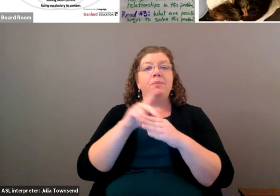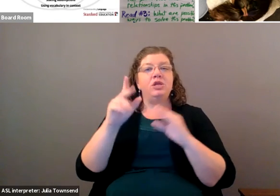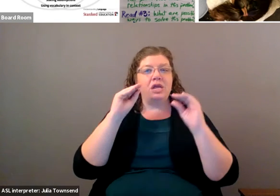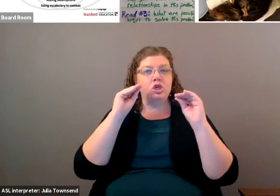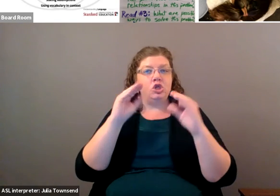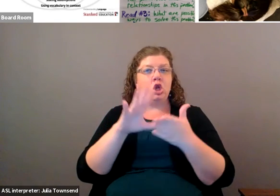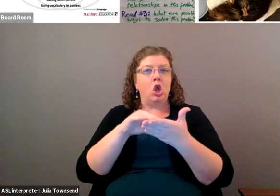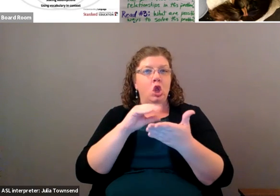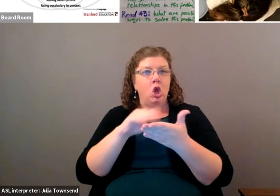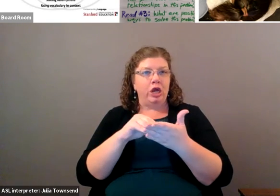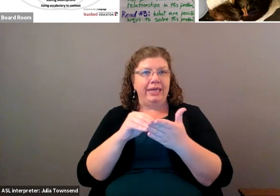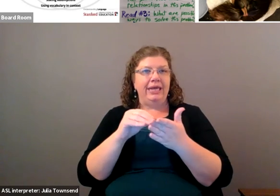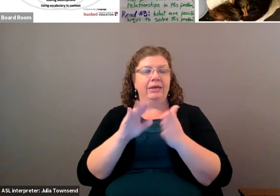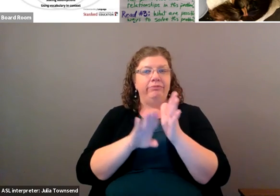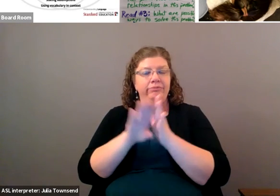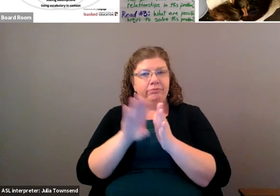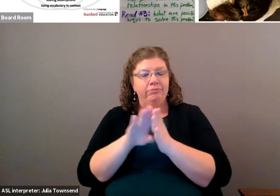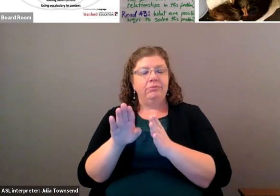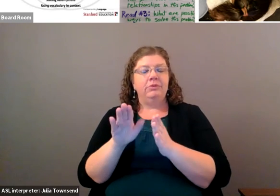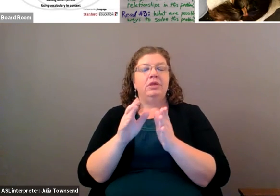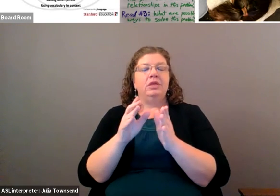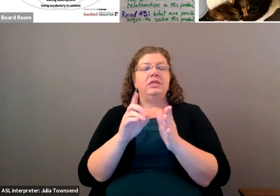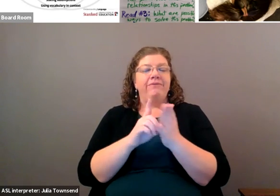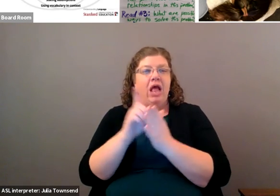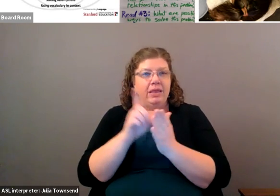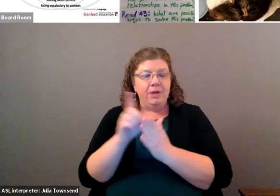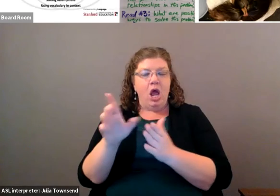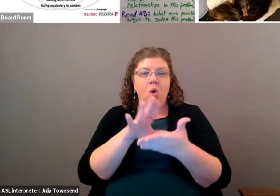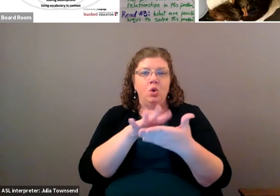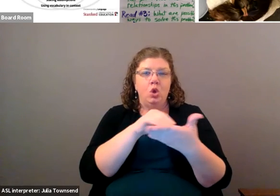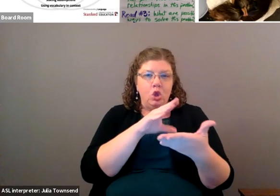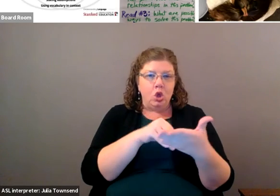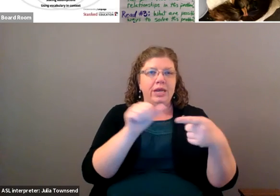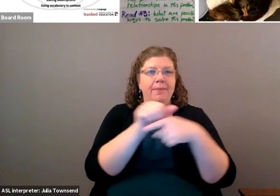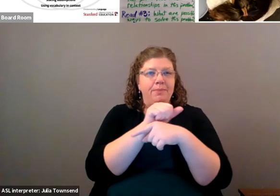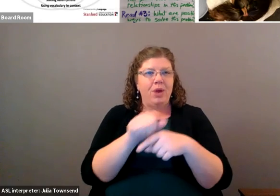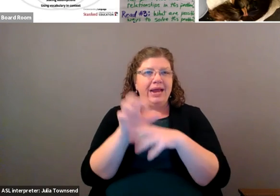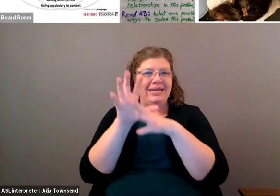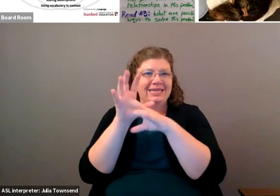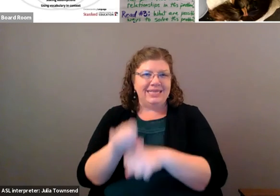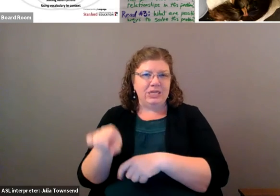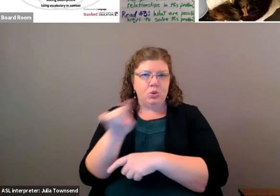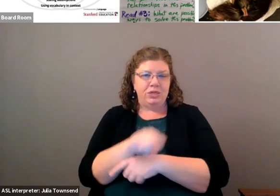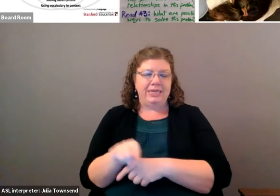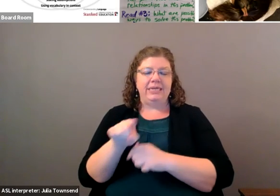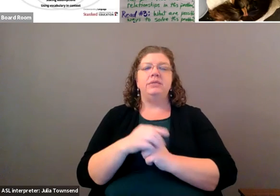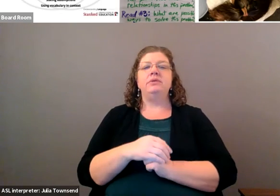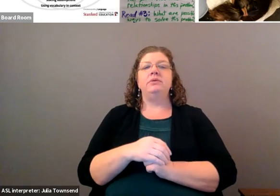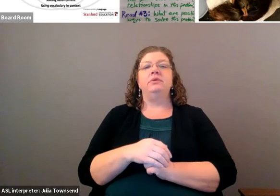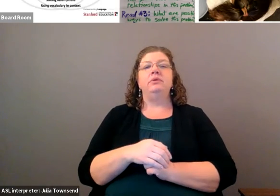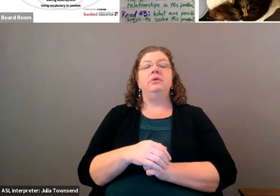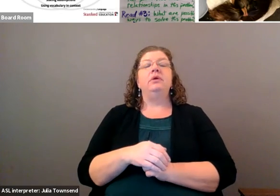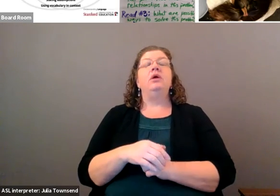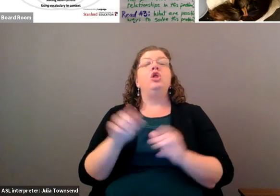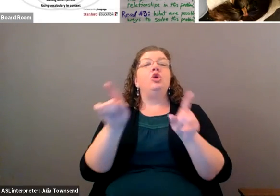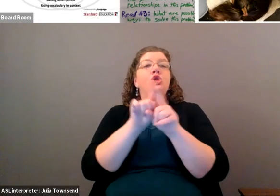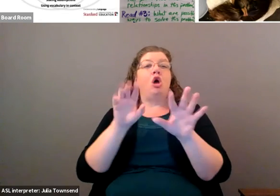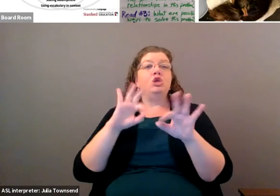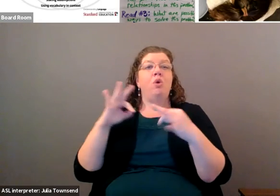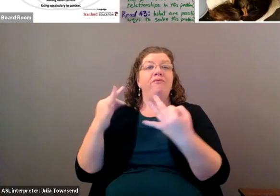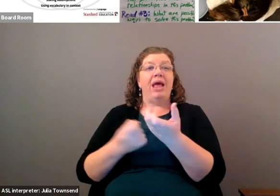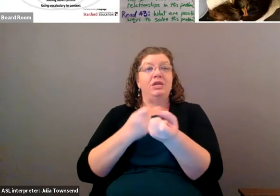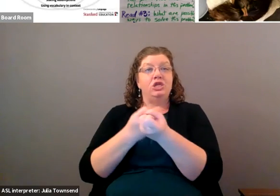profesional de facilitadores de Illustrative Math, de cómo practicar estas rutinas. También hay apoyos que